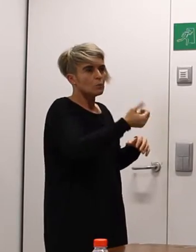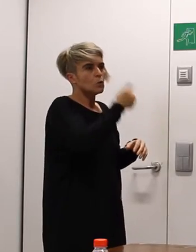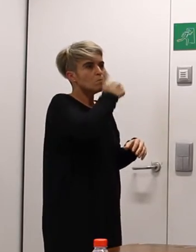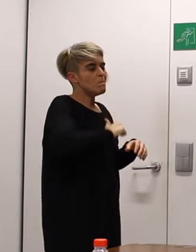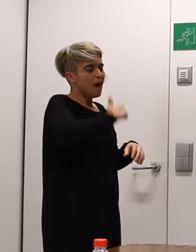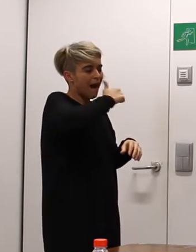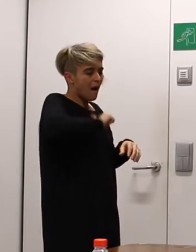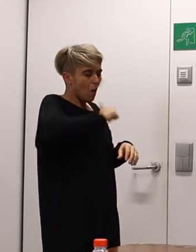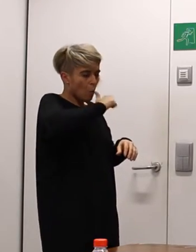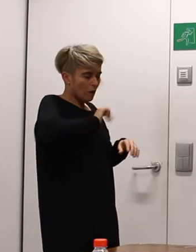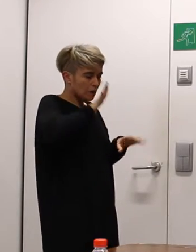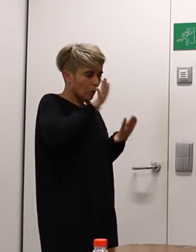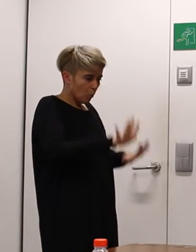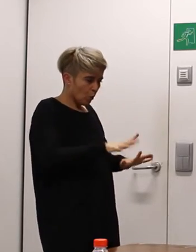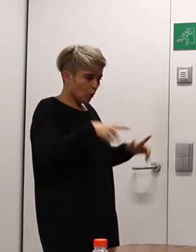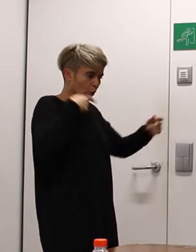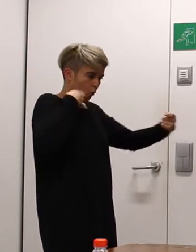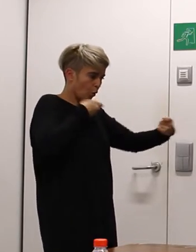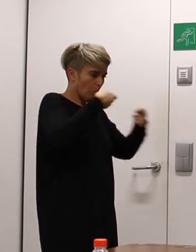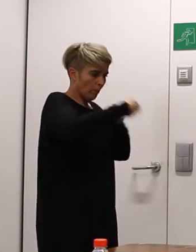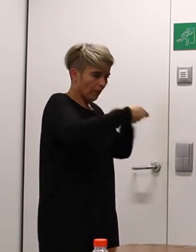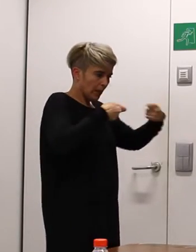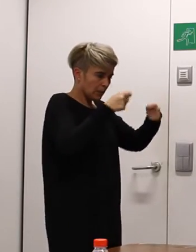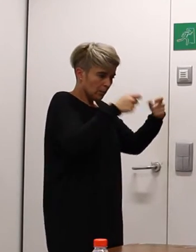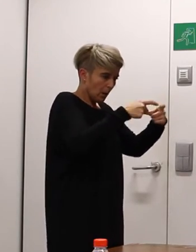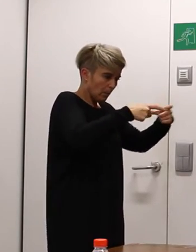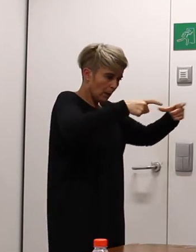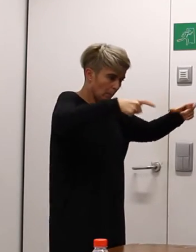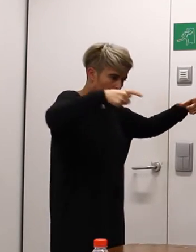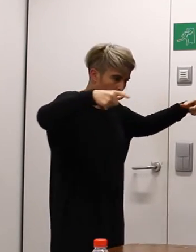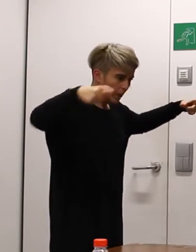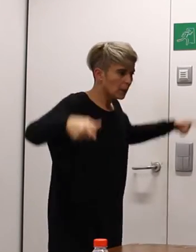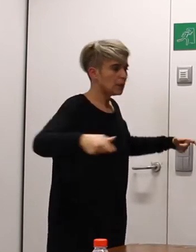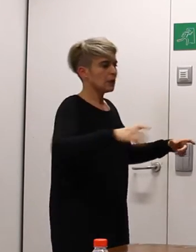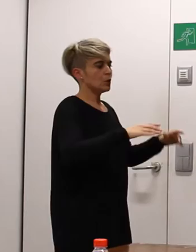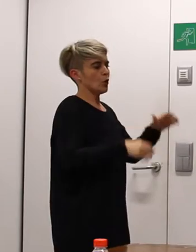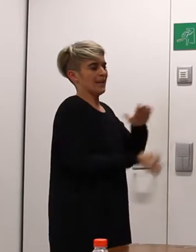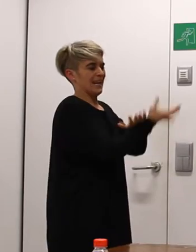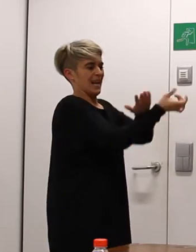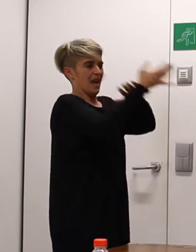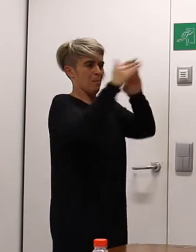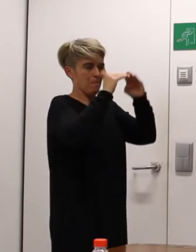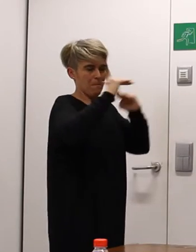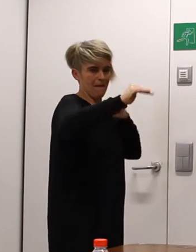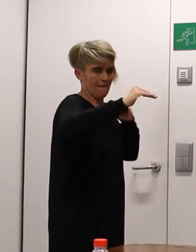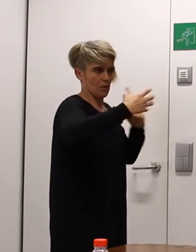cooperativa valía más, ¿no?, que el impulso de seguir adelante y seguir montando plantas que podían haber fracasado.